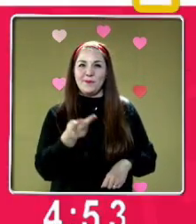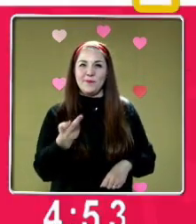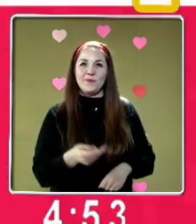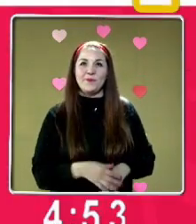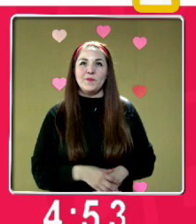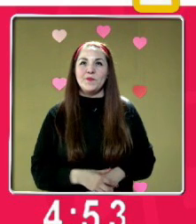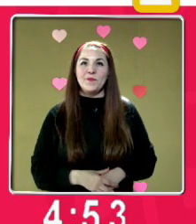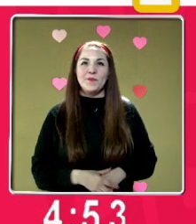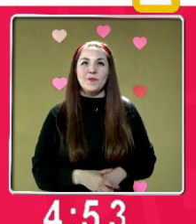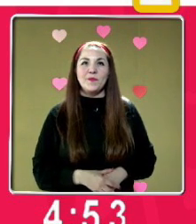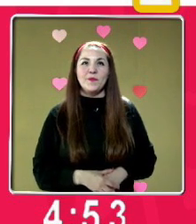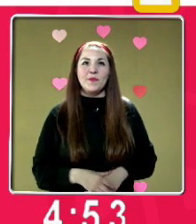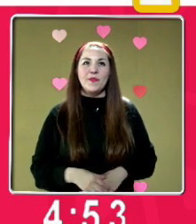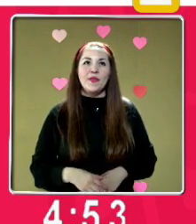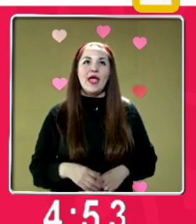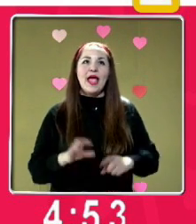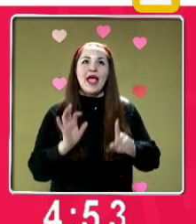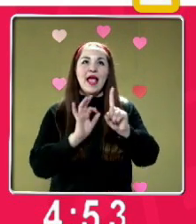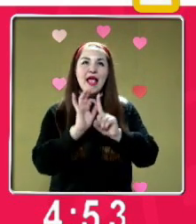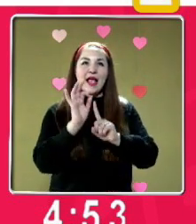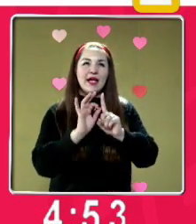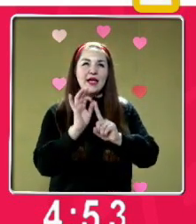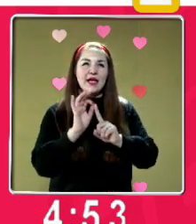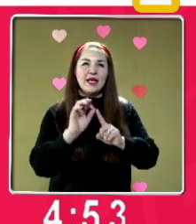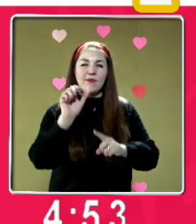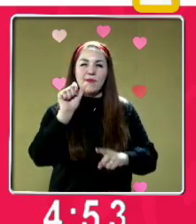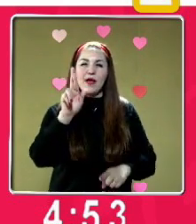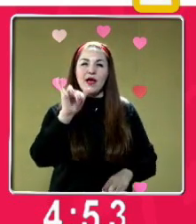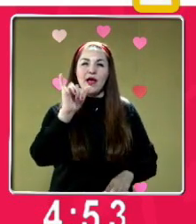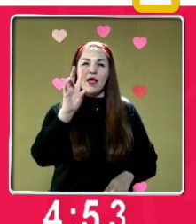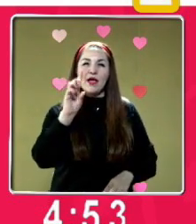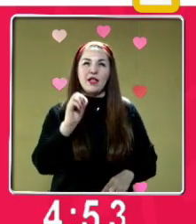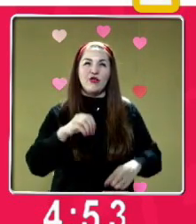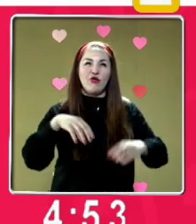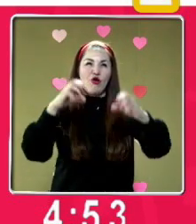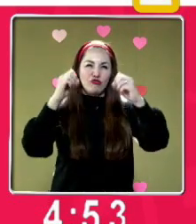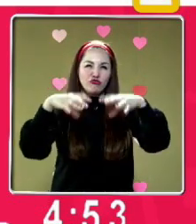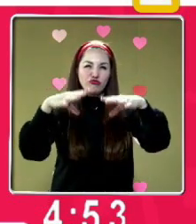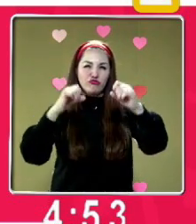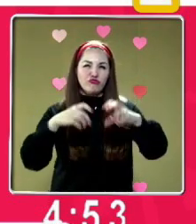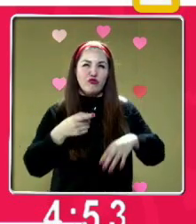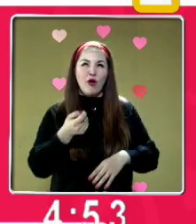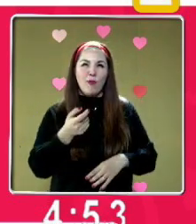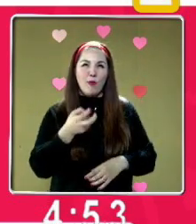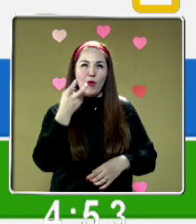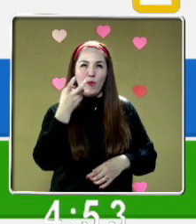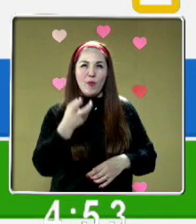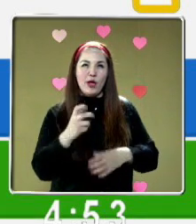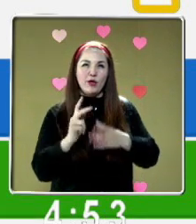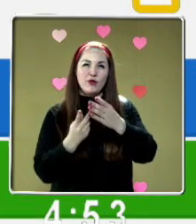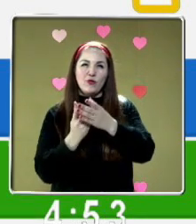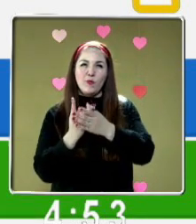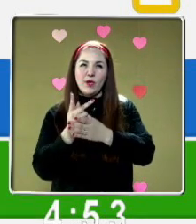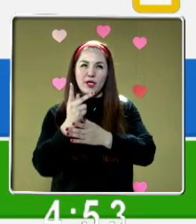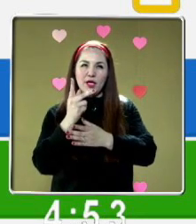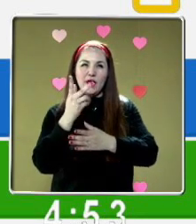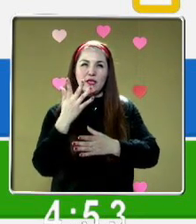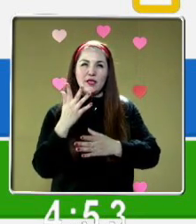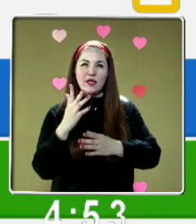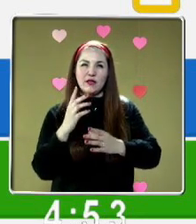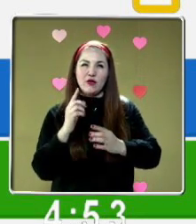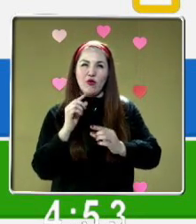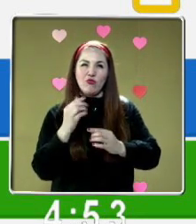tal. Clima árido en donde las precipitaciones son escasas, por ello su vegetación se adapta poco a